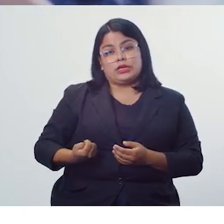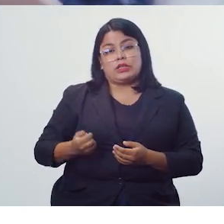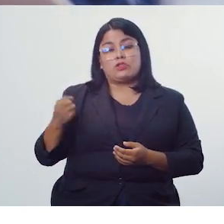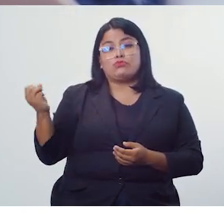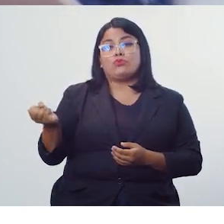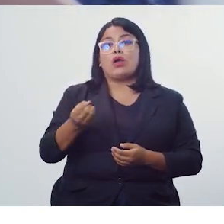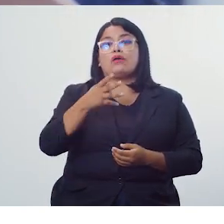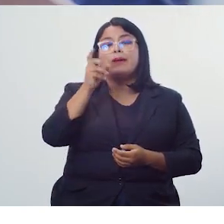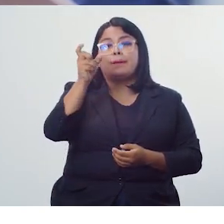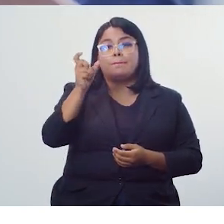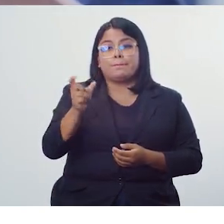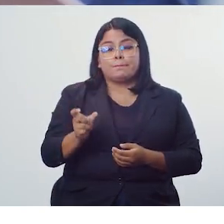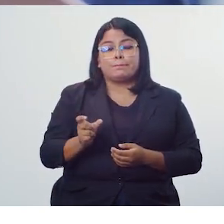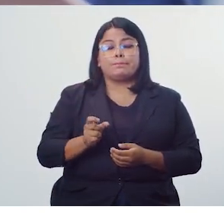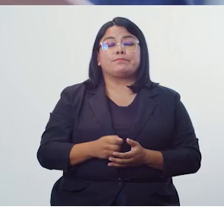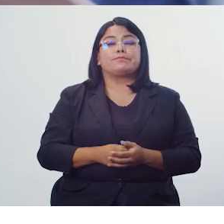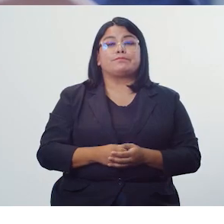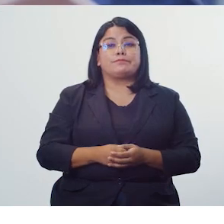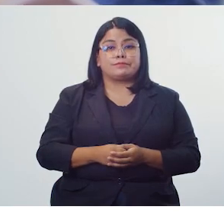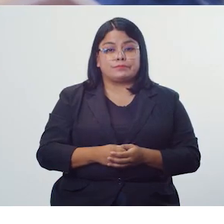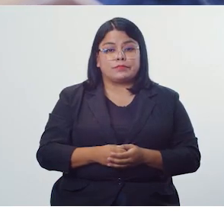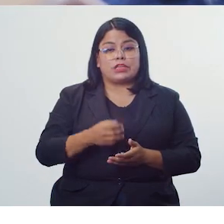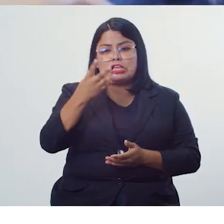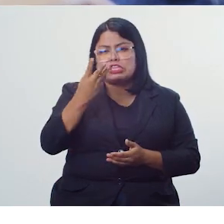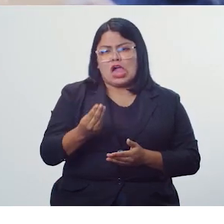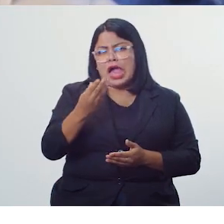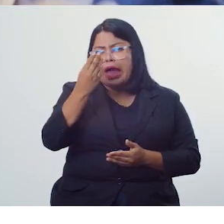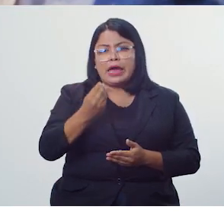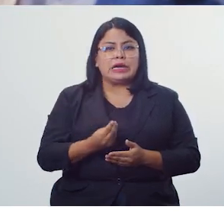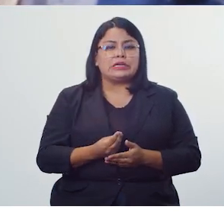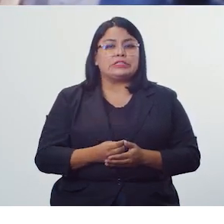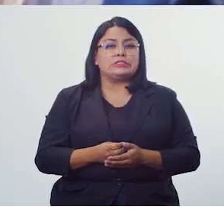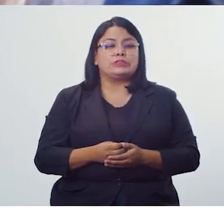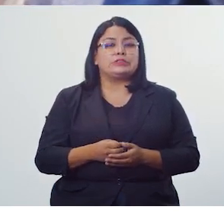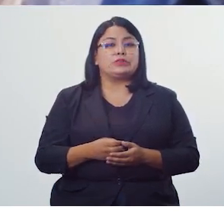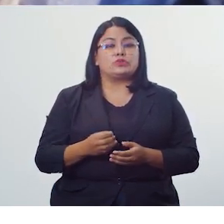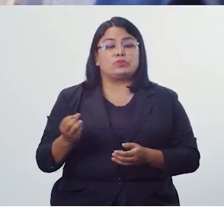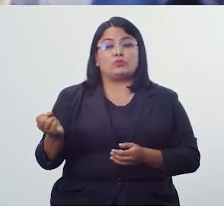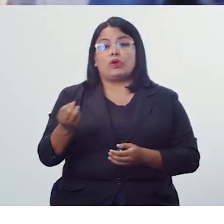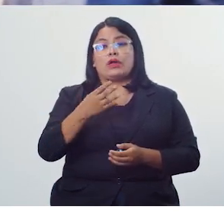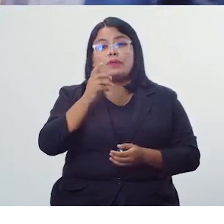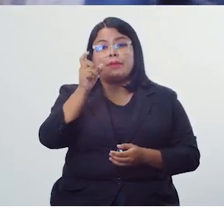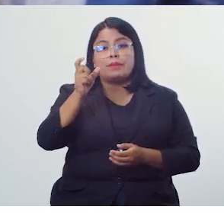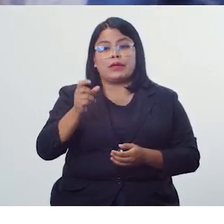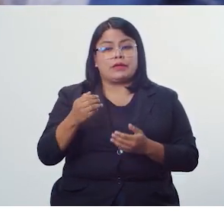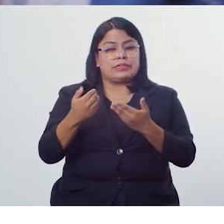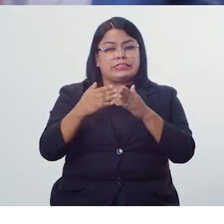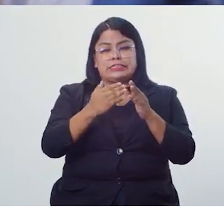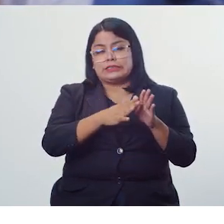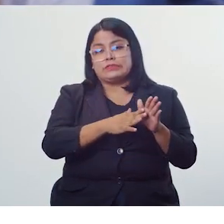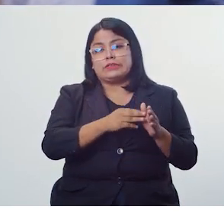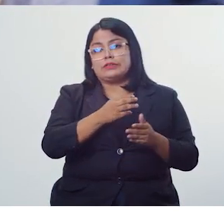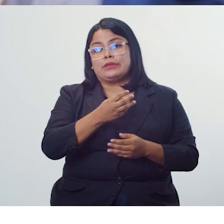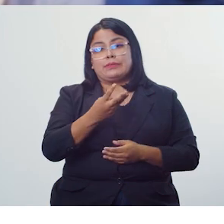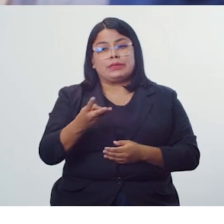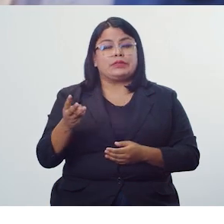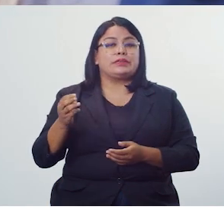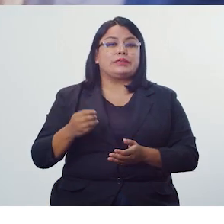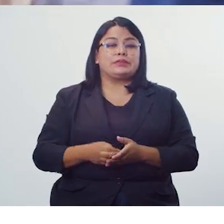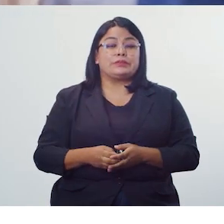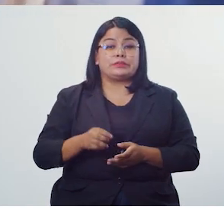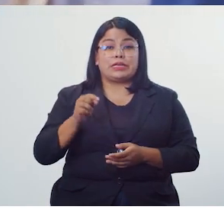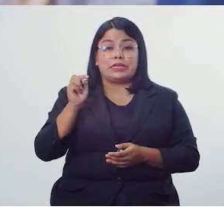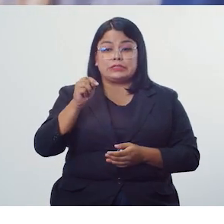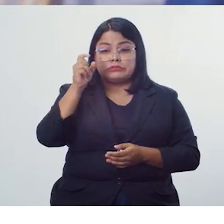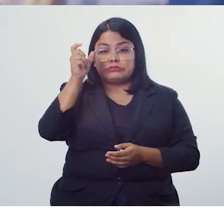a un nuevo vocabulario de escenarios de su cotidianidad y al léxico nuevo de las diferentes disciplinas. Este